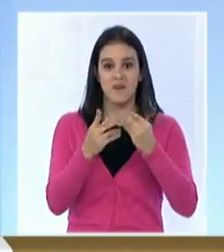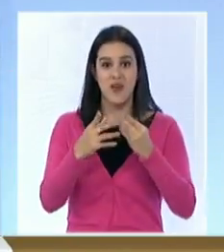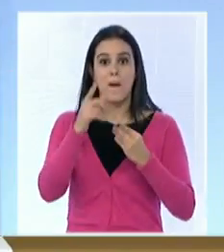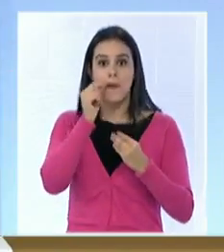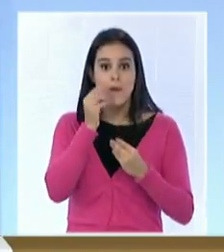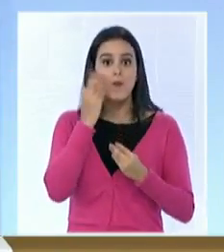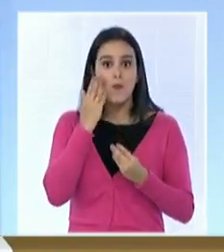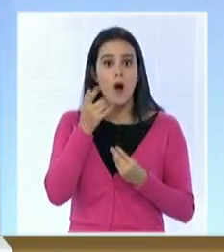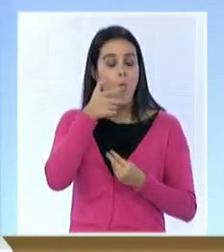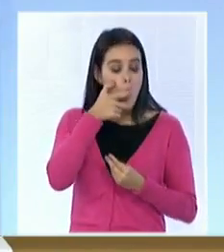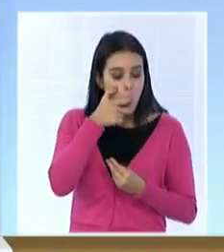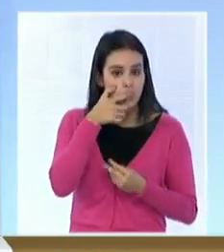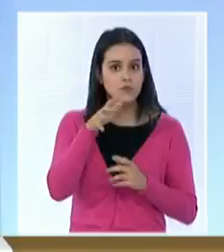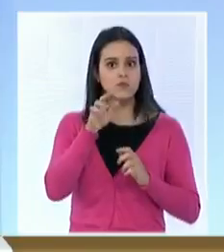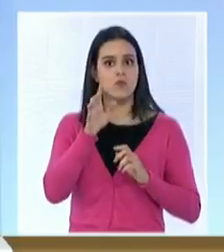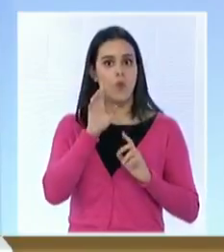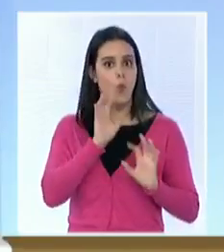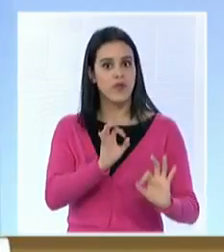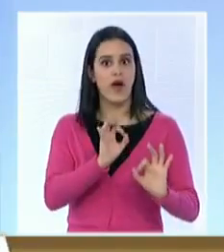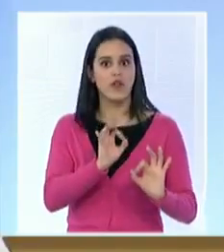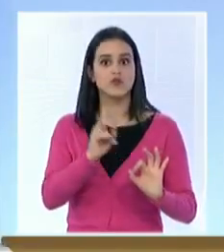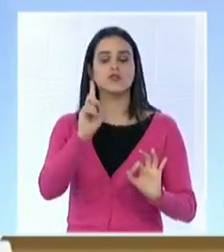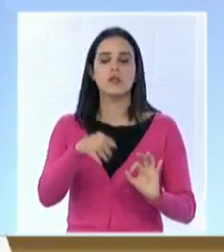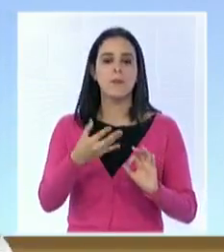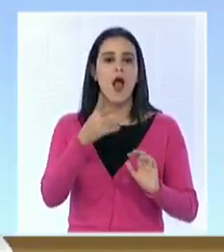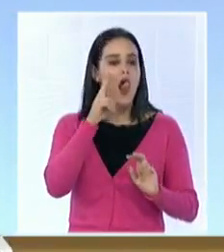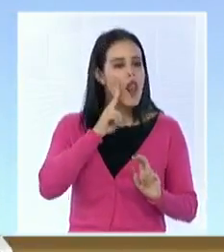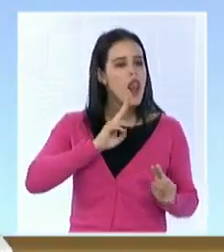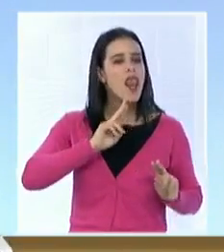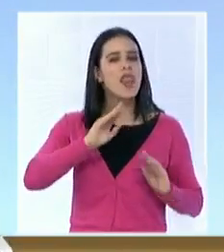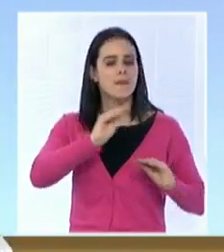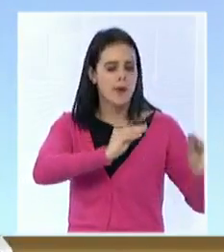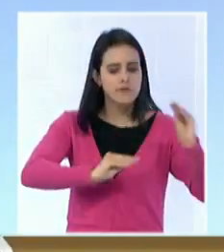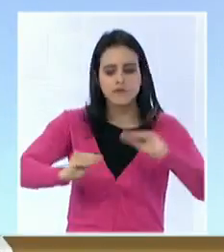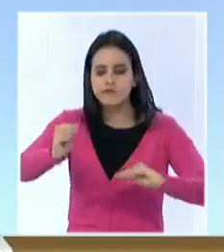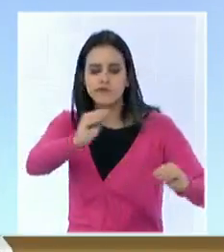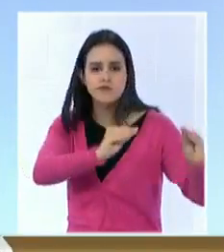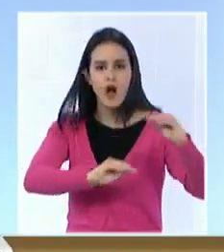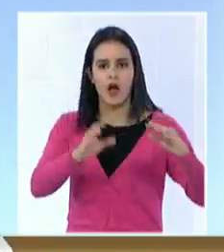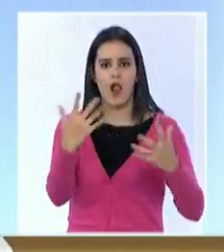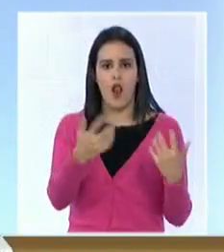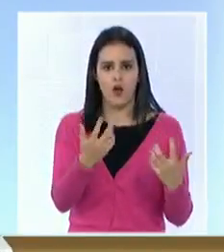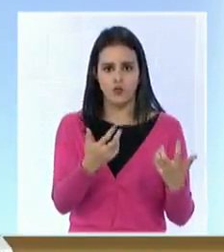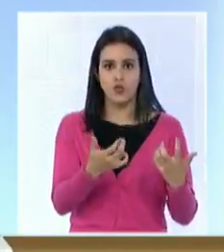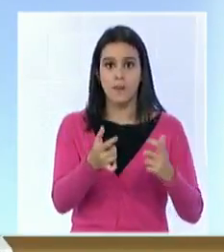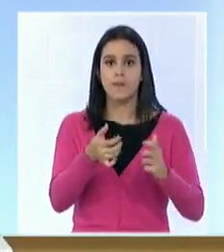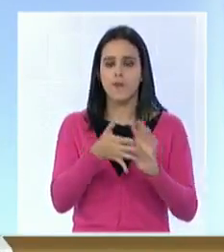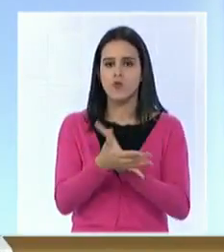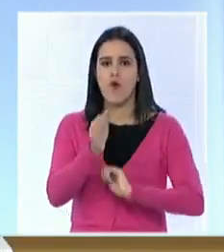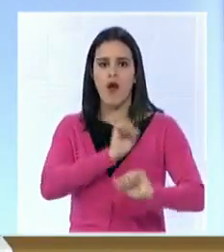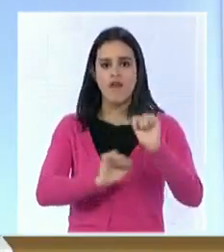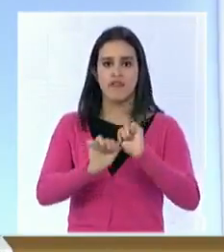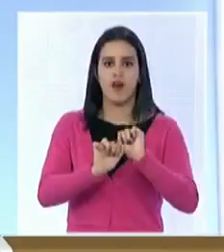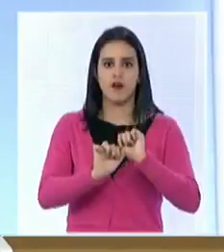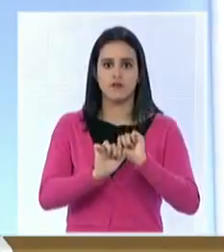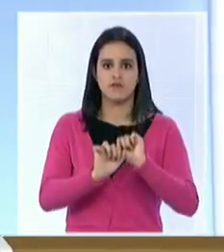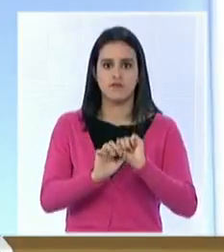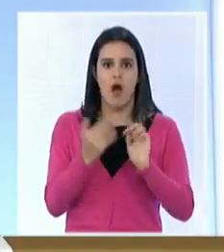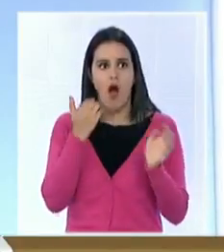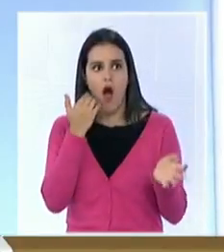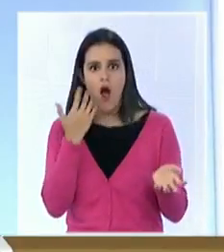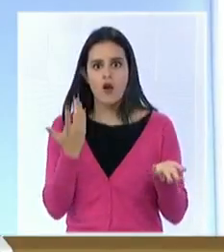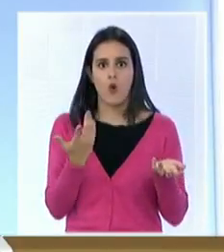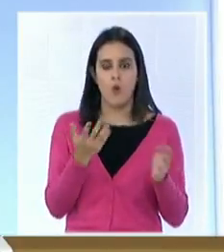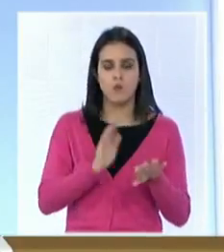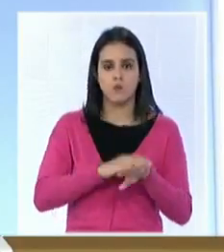padre también hacer una higiene adecuada de esta cocina y estar muy pendiente de ellos y también evitar algún tipo de accidente porque va a estar en un